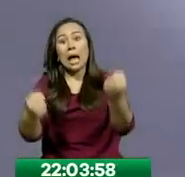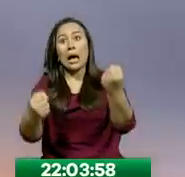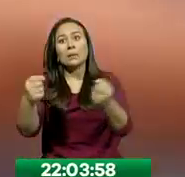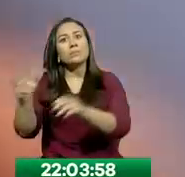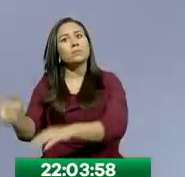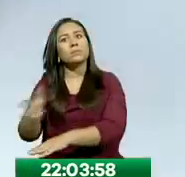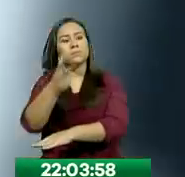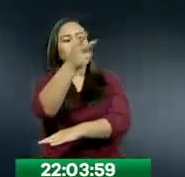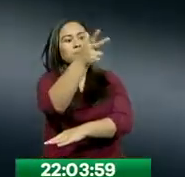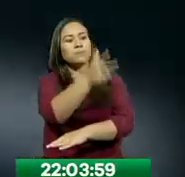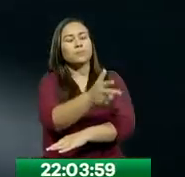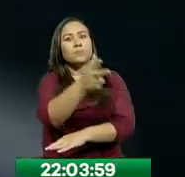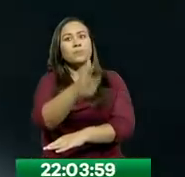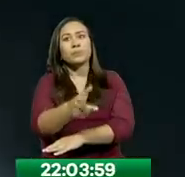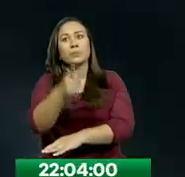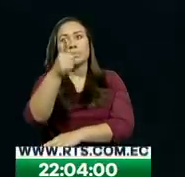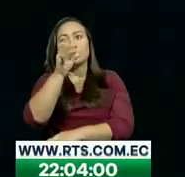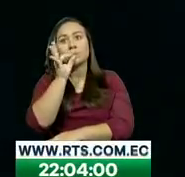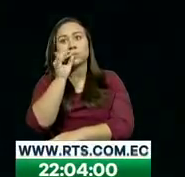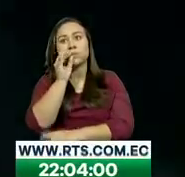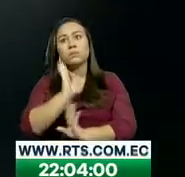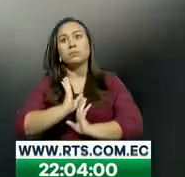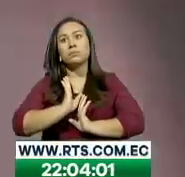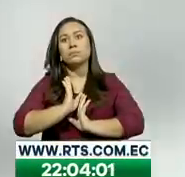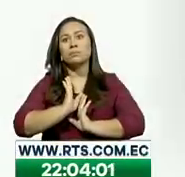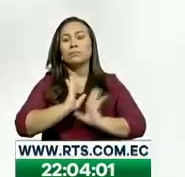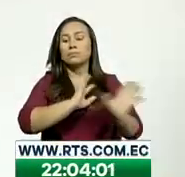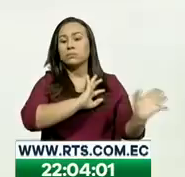a los canchones de retención vehicular.